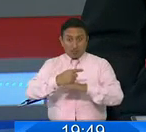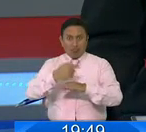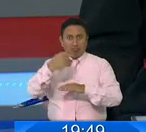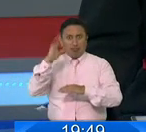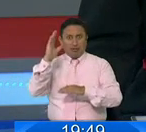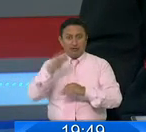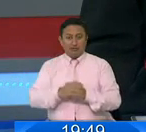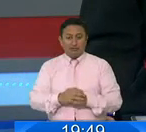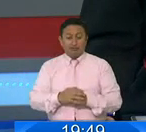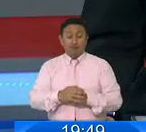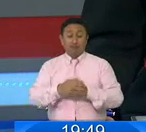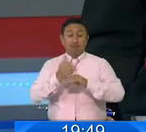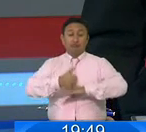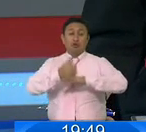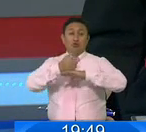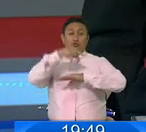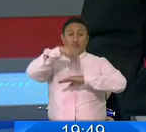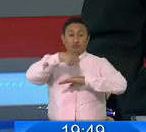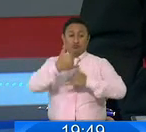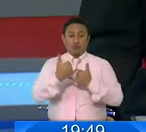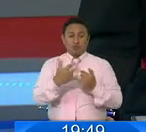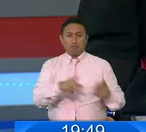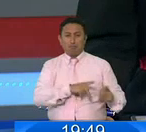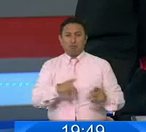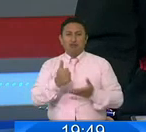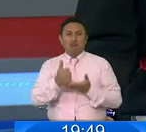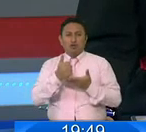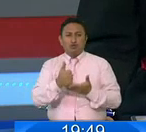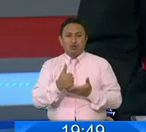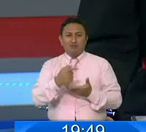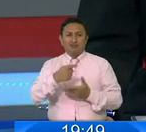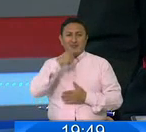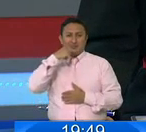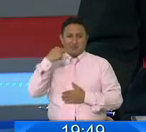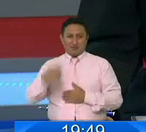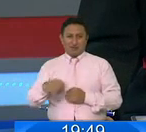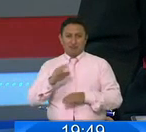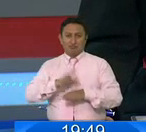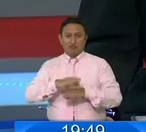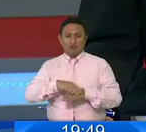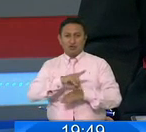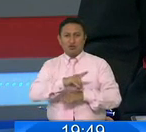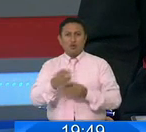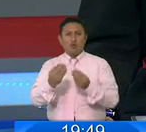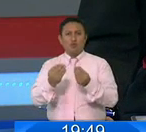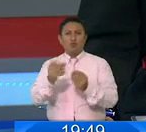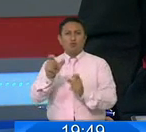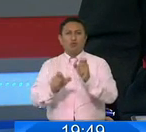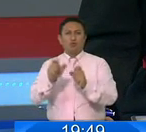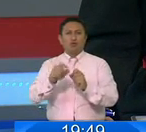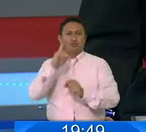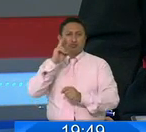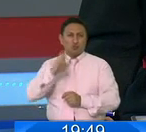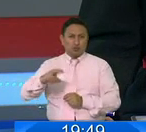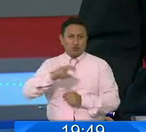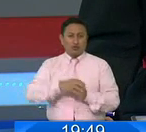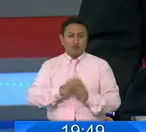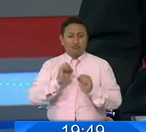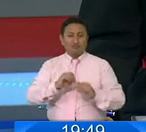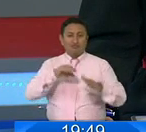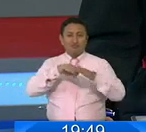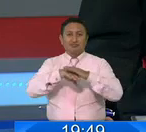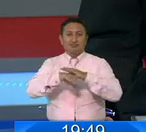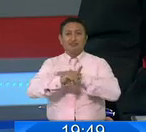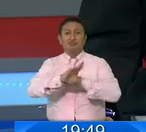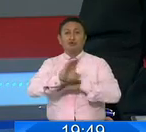por otra parte las autoridades locales en un plan de contingencia para este feriado debido a la gran afluencia de turistas que traten de cruzar